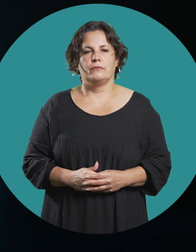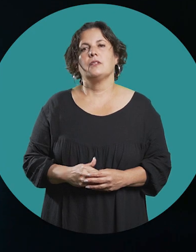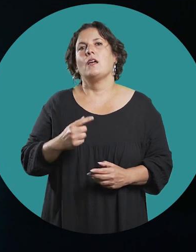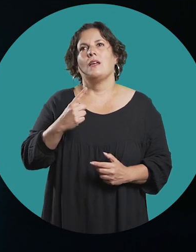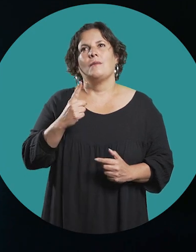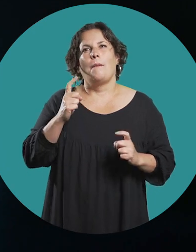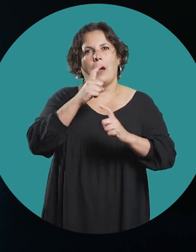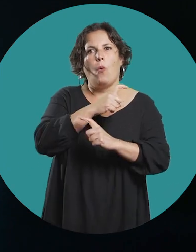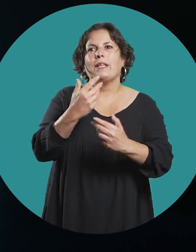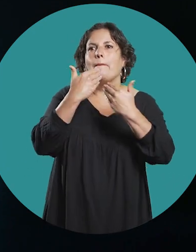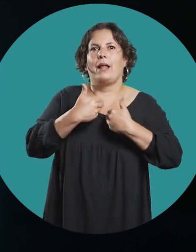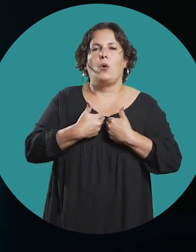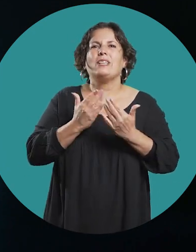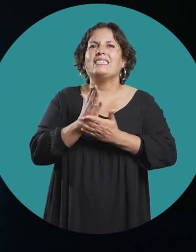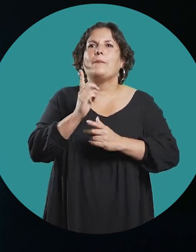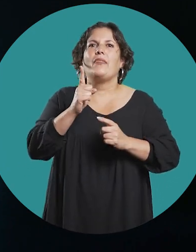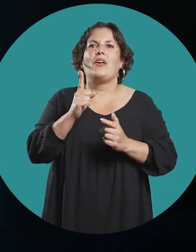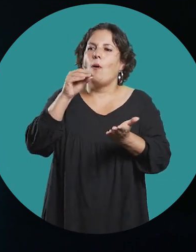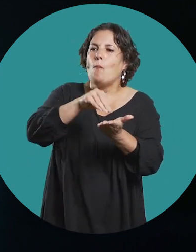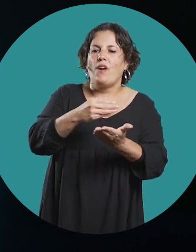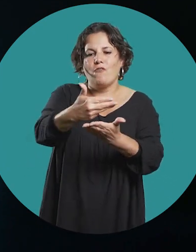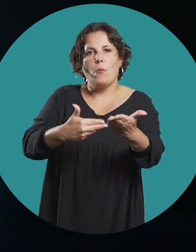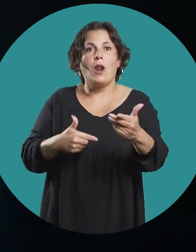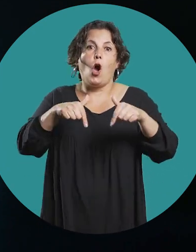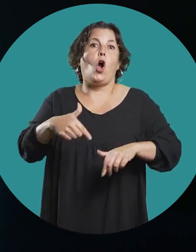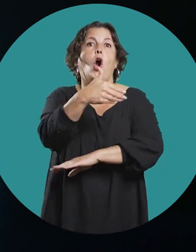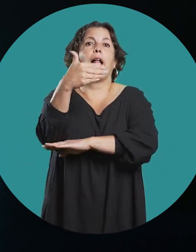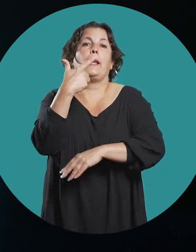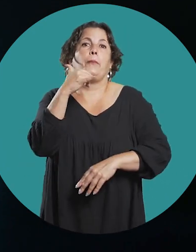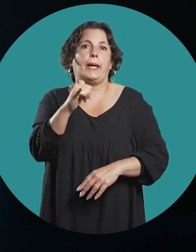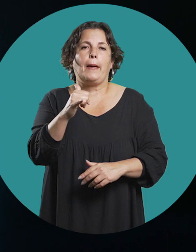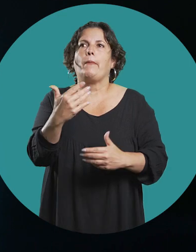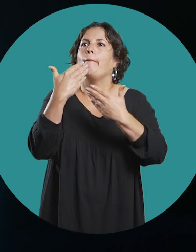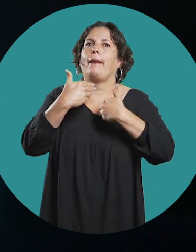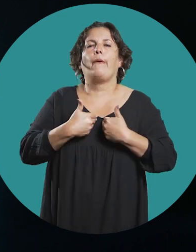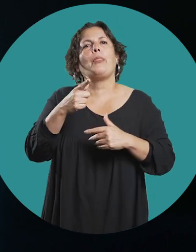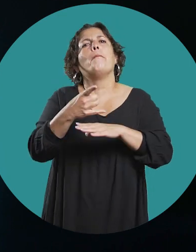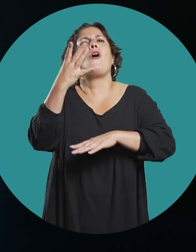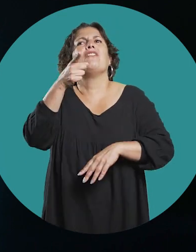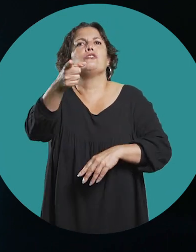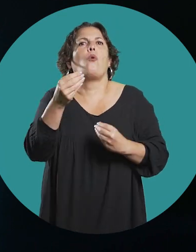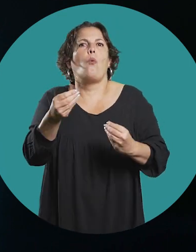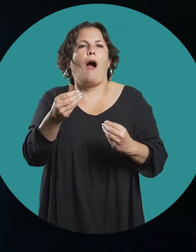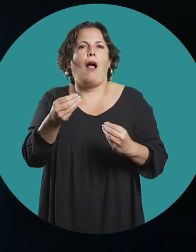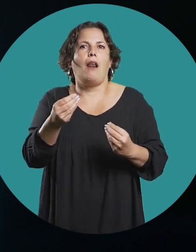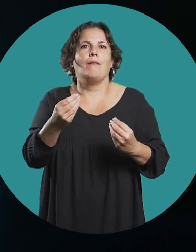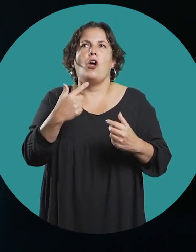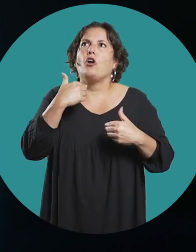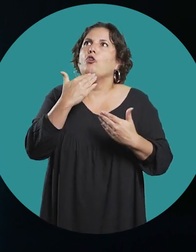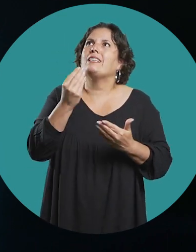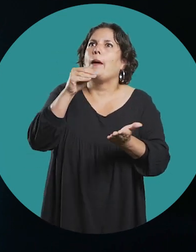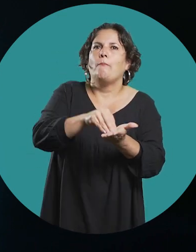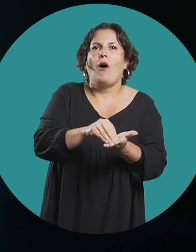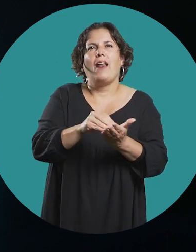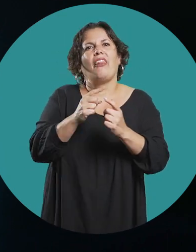Me cuesta un montón esa pregunta cada vez que tengo que ponerla en un formulario, hoy en el hotel, por ejemplo, ¿no? Y te preguntan profesión. Nunca sé qué